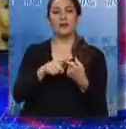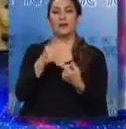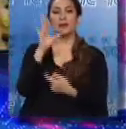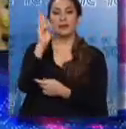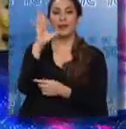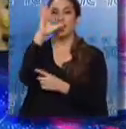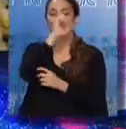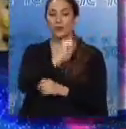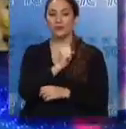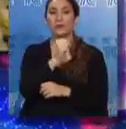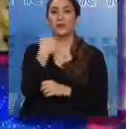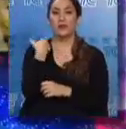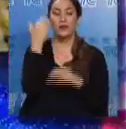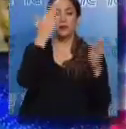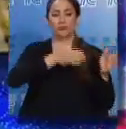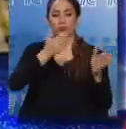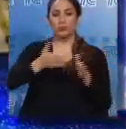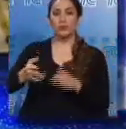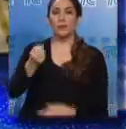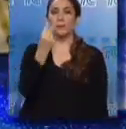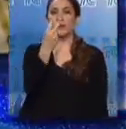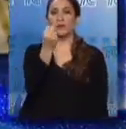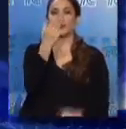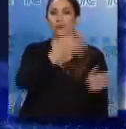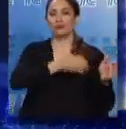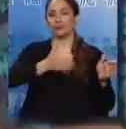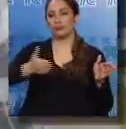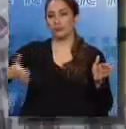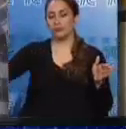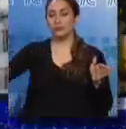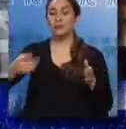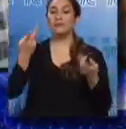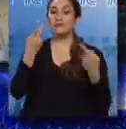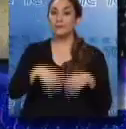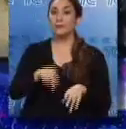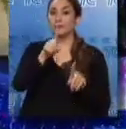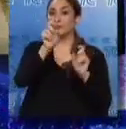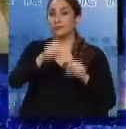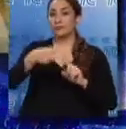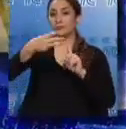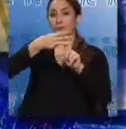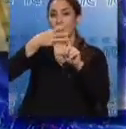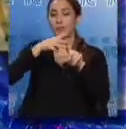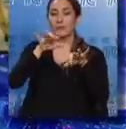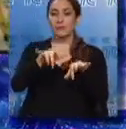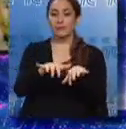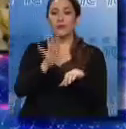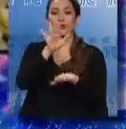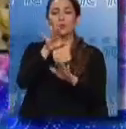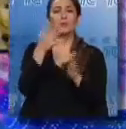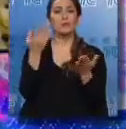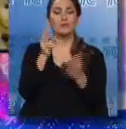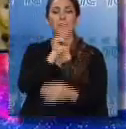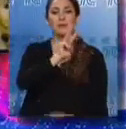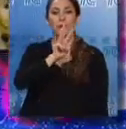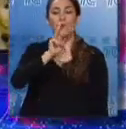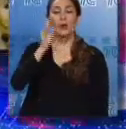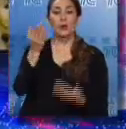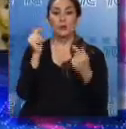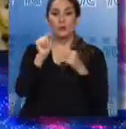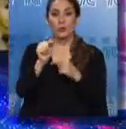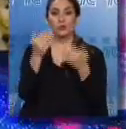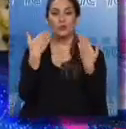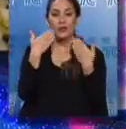las 22 ventanillas dispuestas para el efecto. Pueden cancelar también vía internet ingresando a la página web